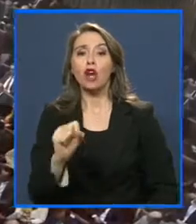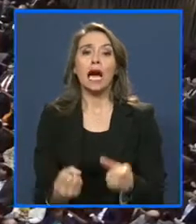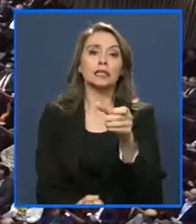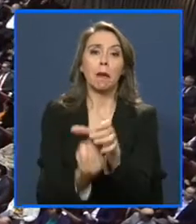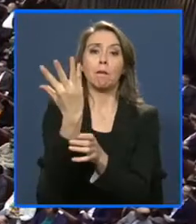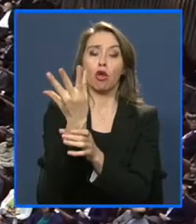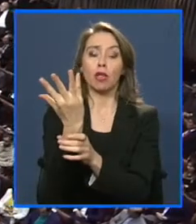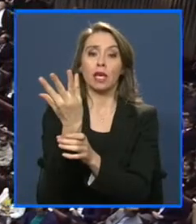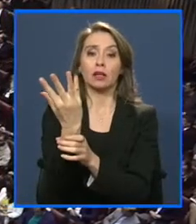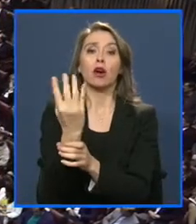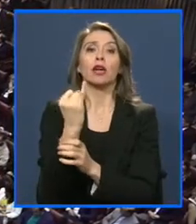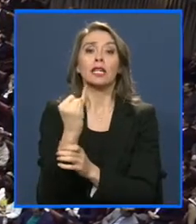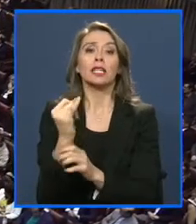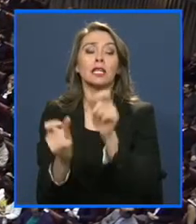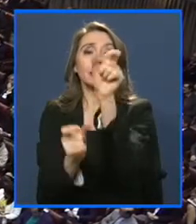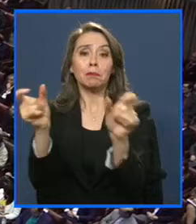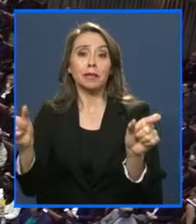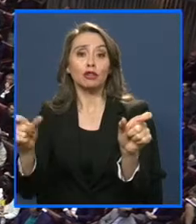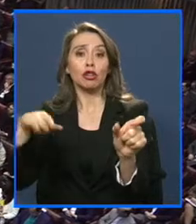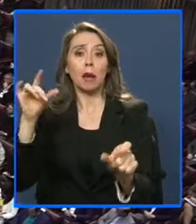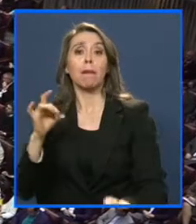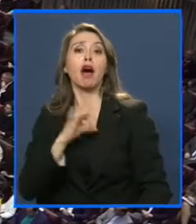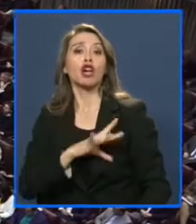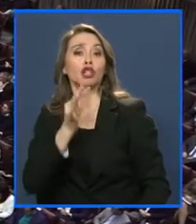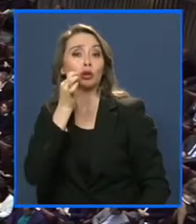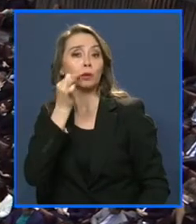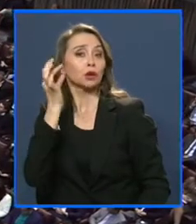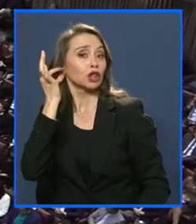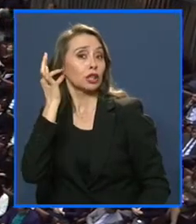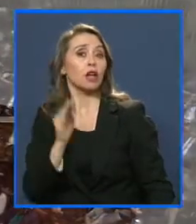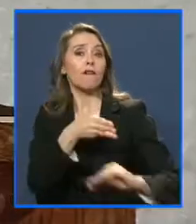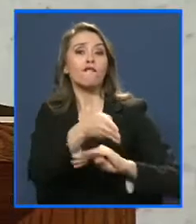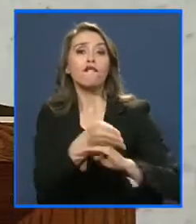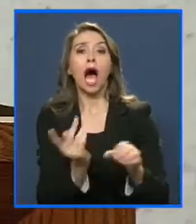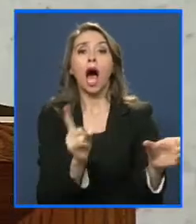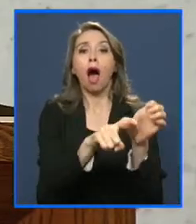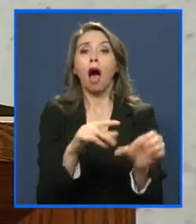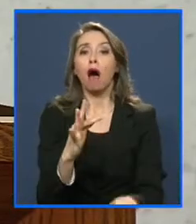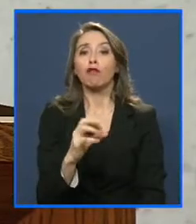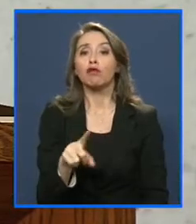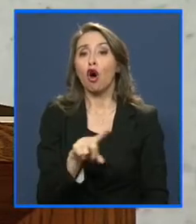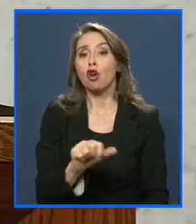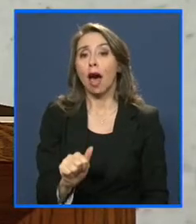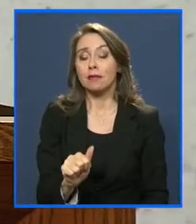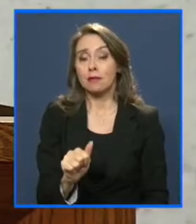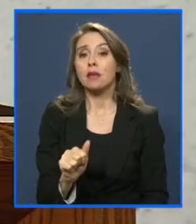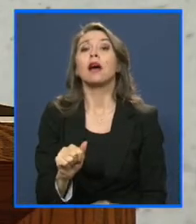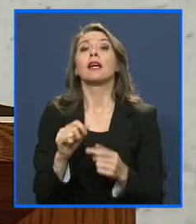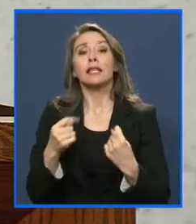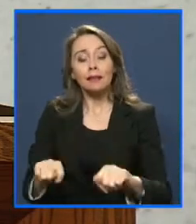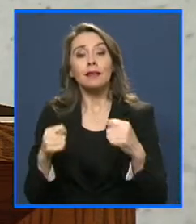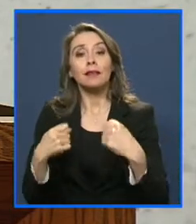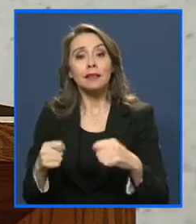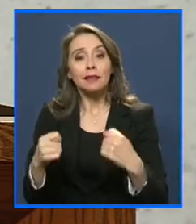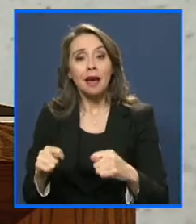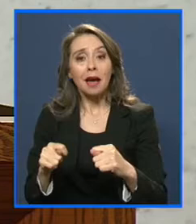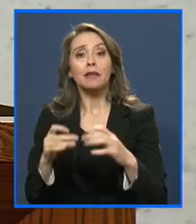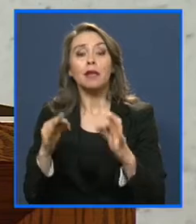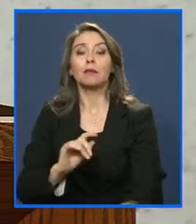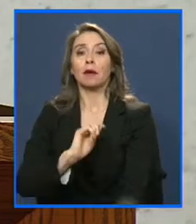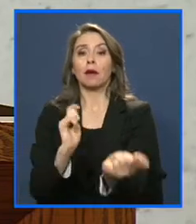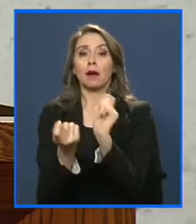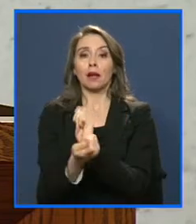recurre por lejos la gran mayoría de las chilenas y chilenos ello por cierto junto con intentar un efectivo cambio